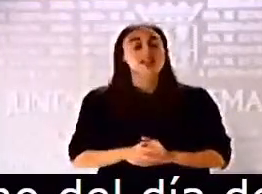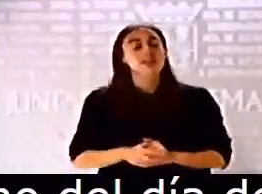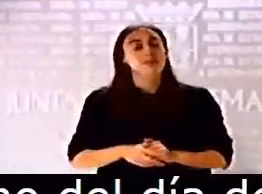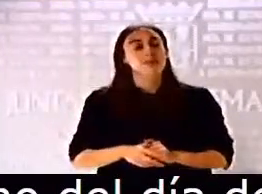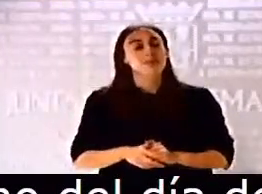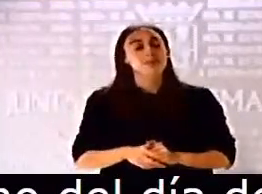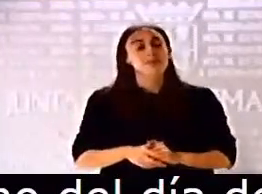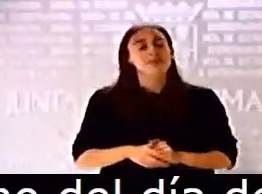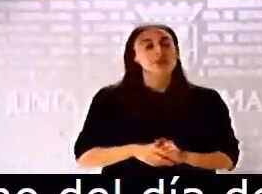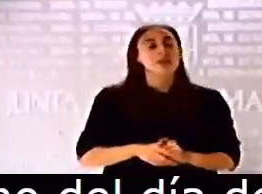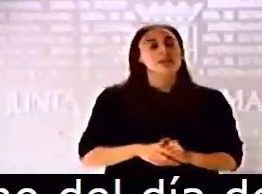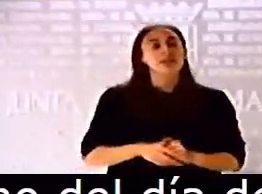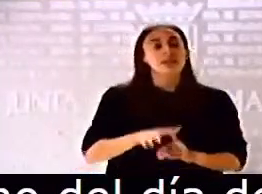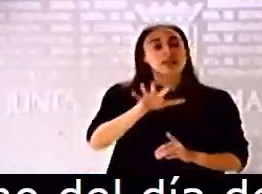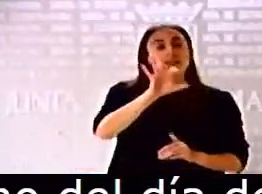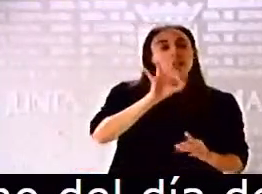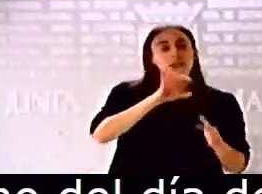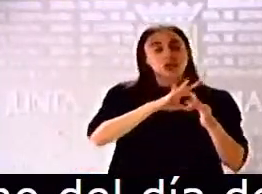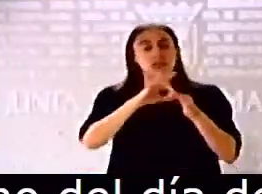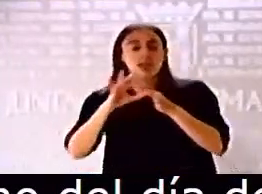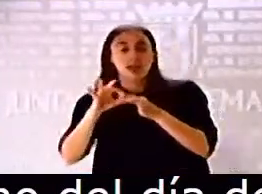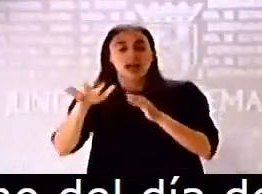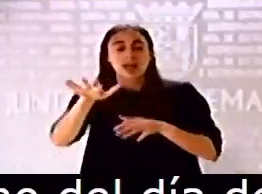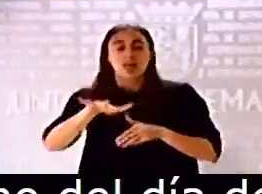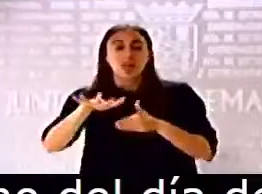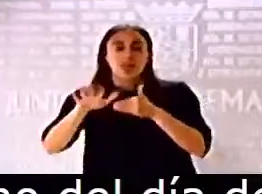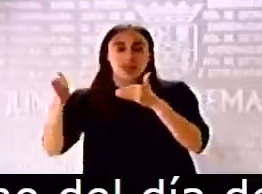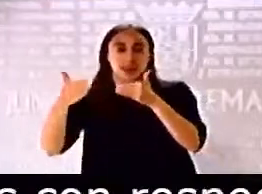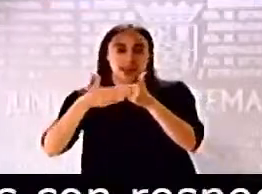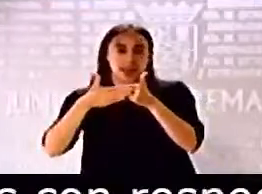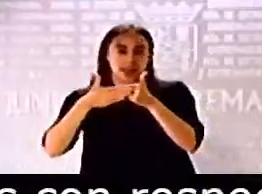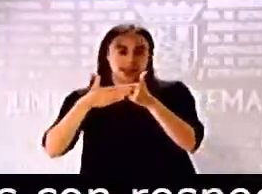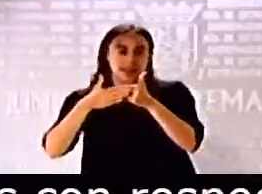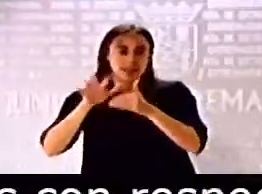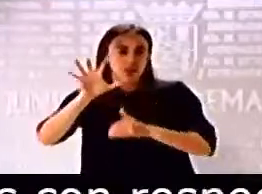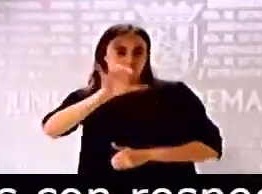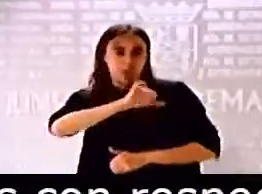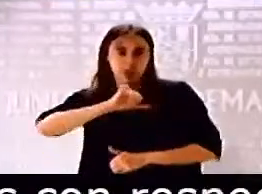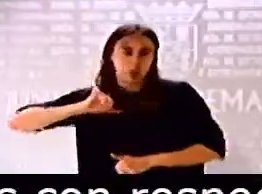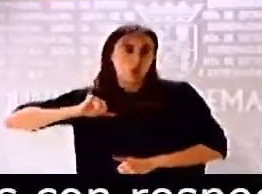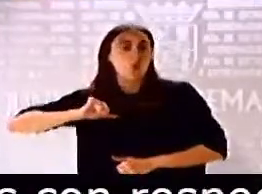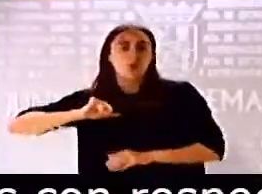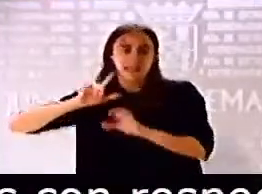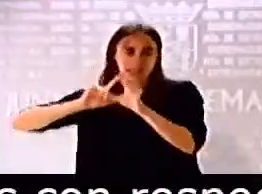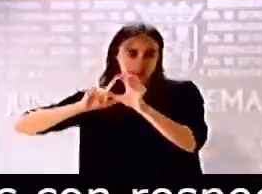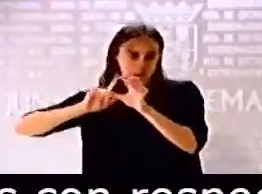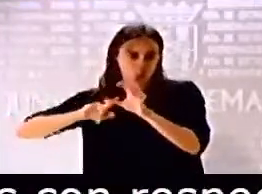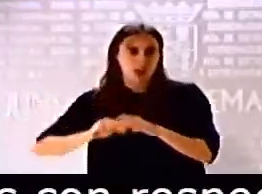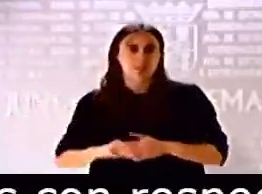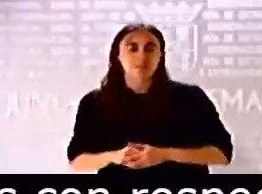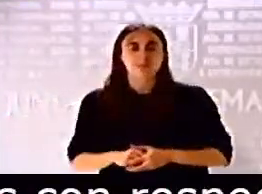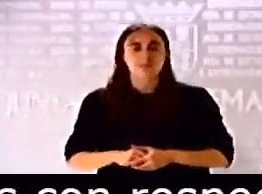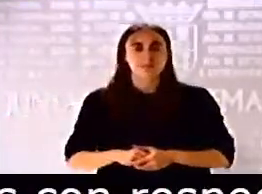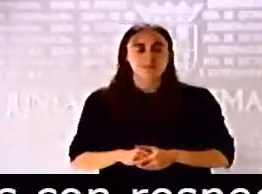respecto a determinados cierres perimetrales que había en el ámbito de la Comunidad Autónoma de Extremadura.